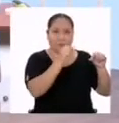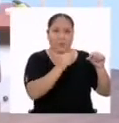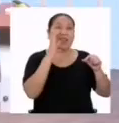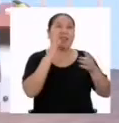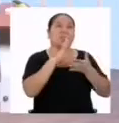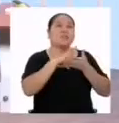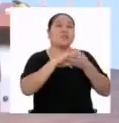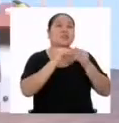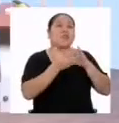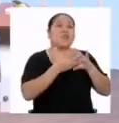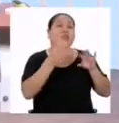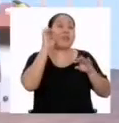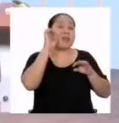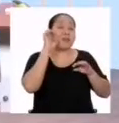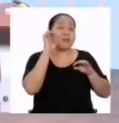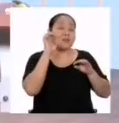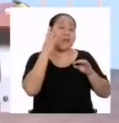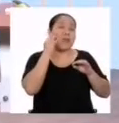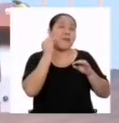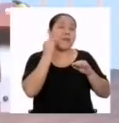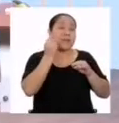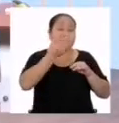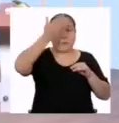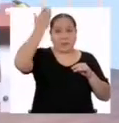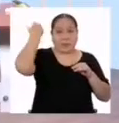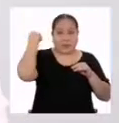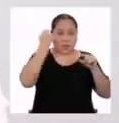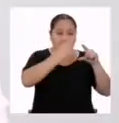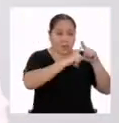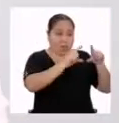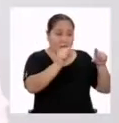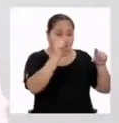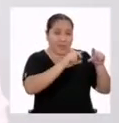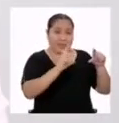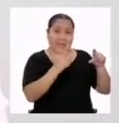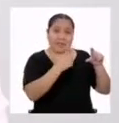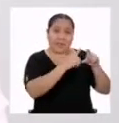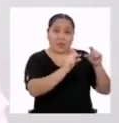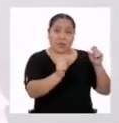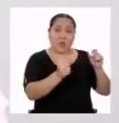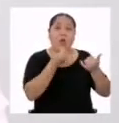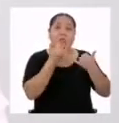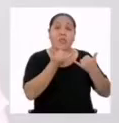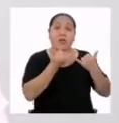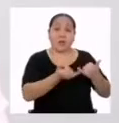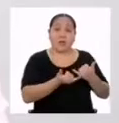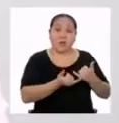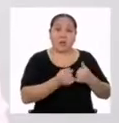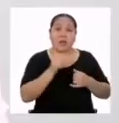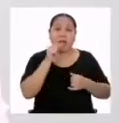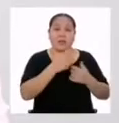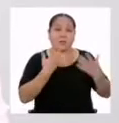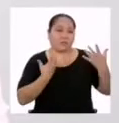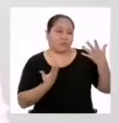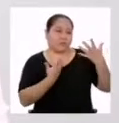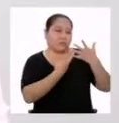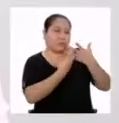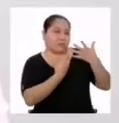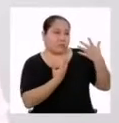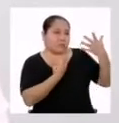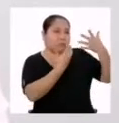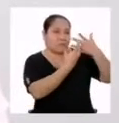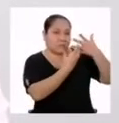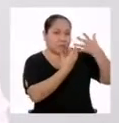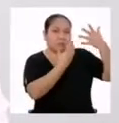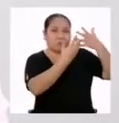comparación entre la realidad actual y la de las anécdotas del pasado. De esta manera, crea una relación entre este párrafo y